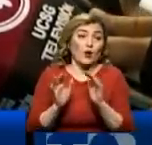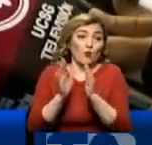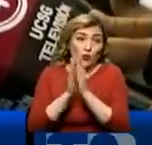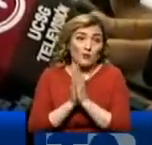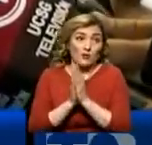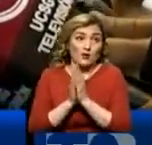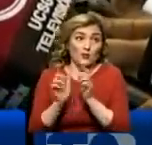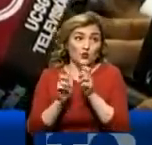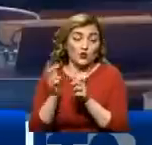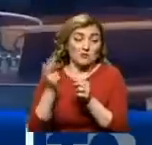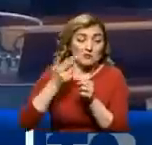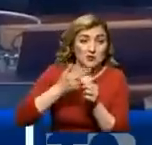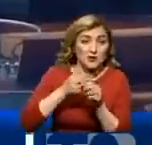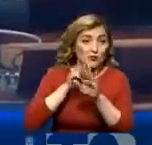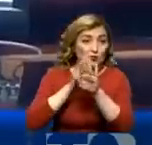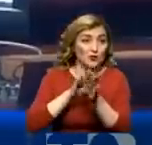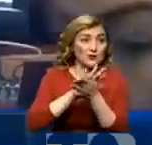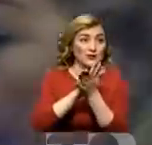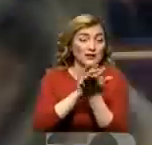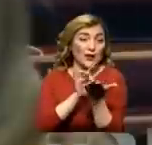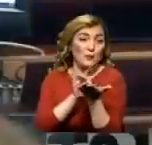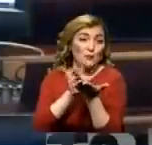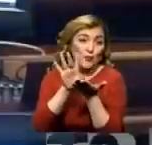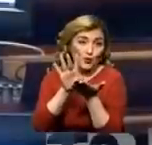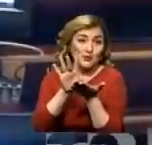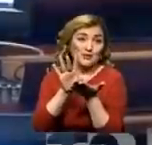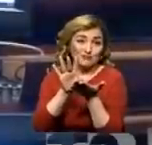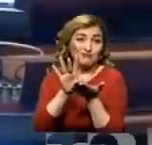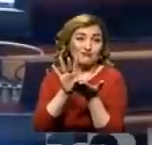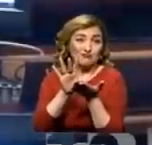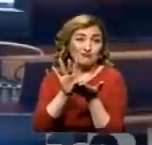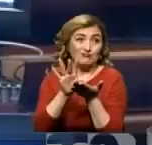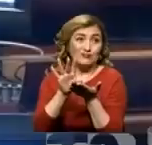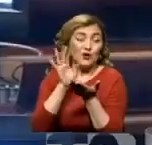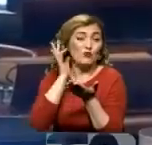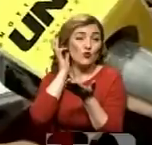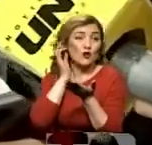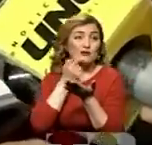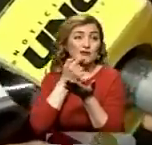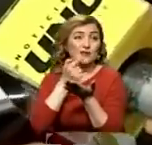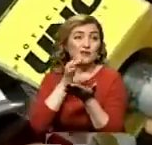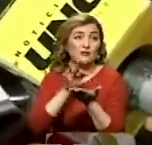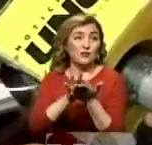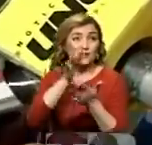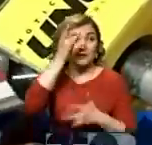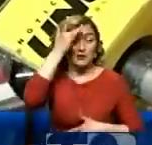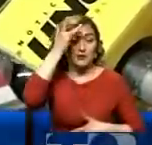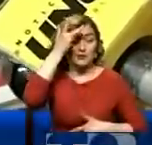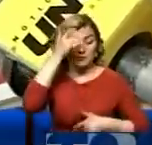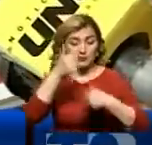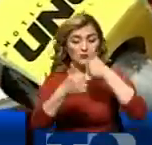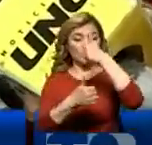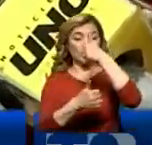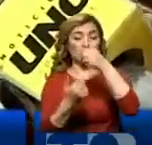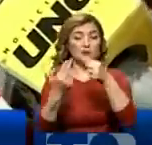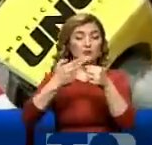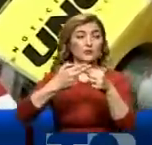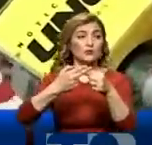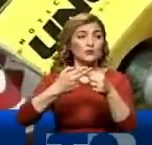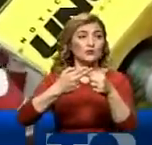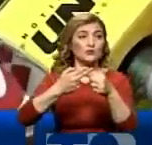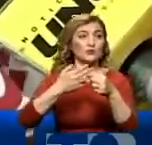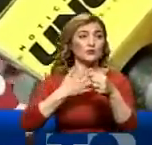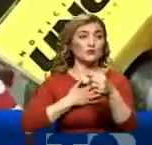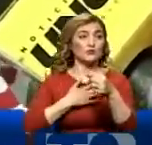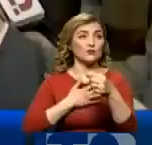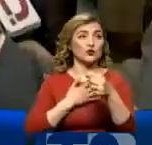compañeras que no siguieron la línea partidista. Arteaga dice que faltó a la comisión porque estaba enferma. Y si no vino mi alterno, fue justamente porque